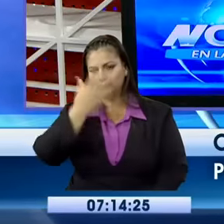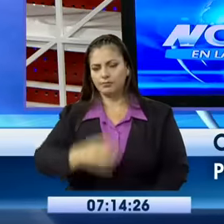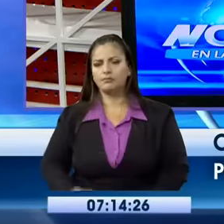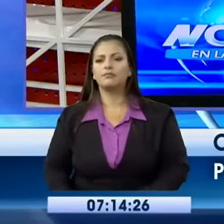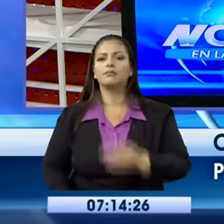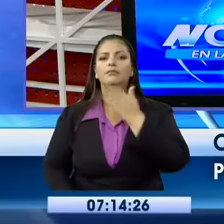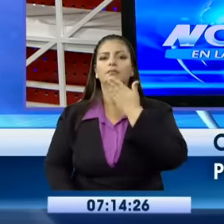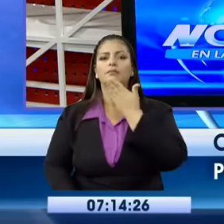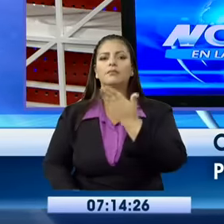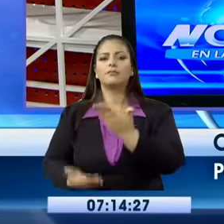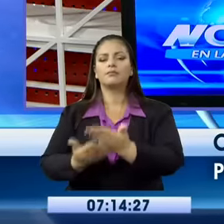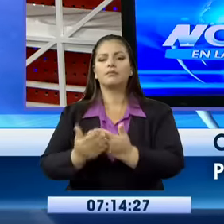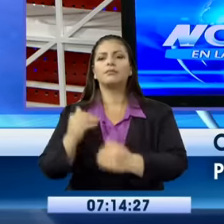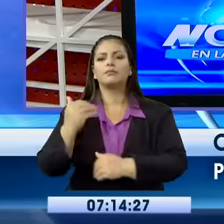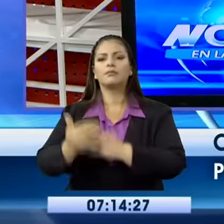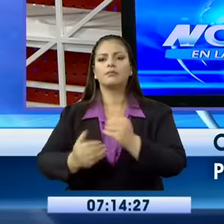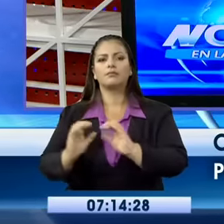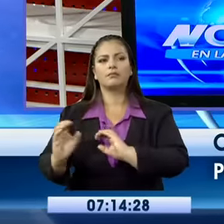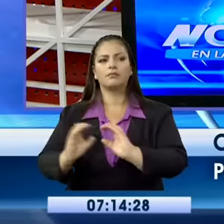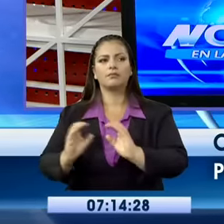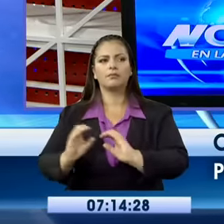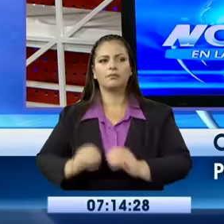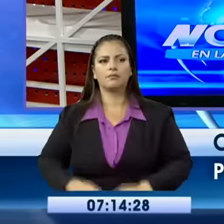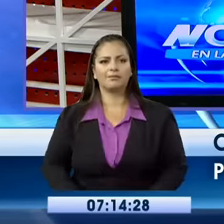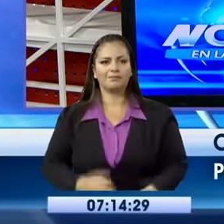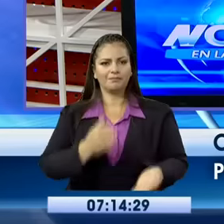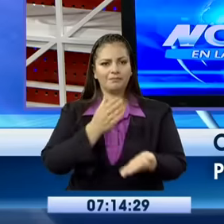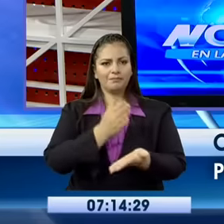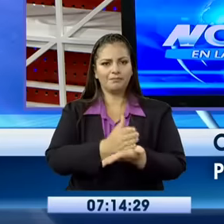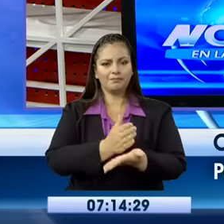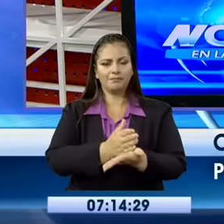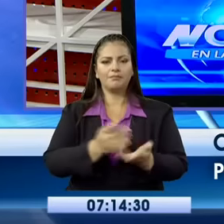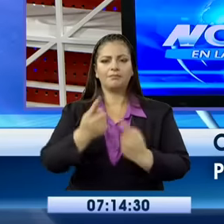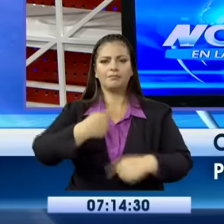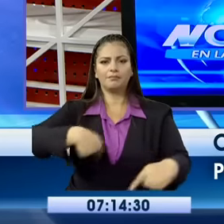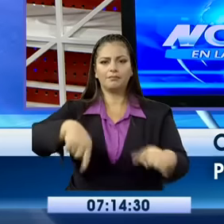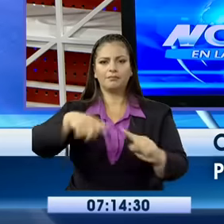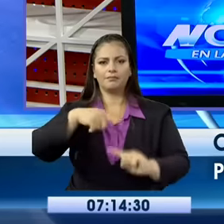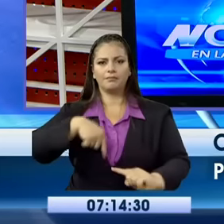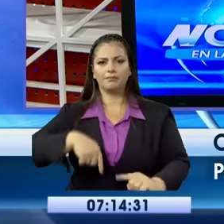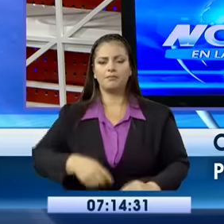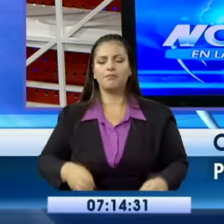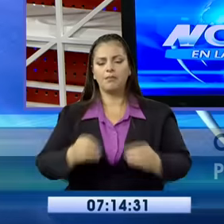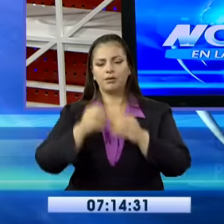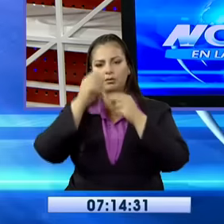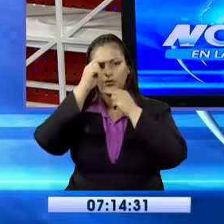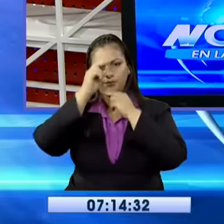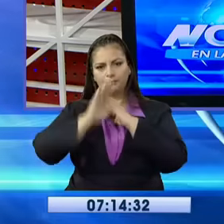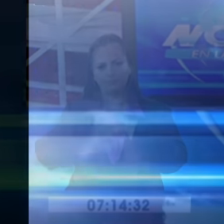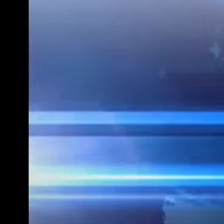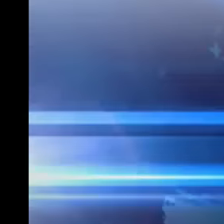Gracias volveremos a conversar contigo más adelante nos vamos a una pausa y ya regresamos con más